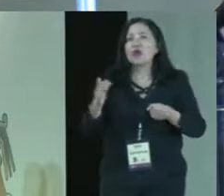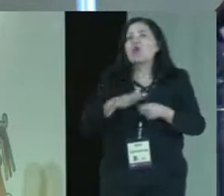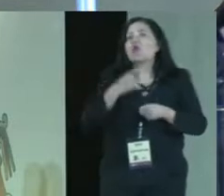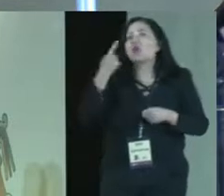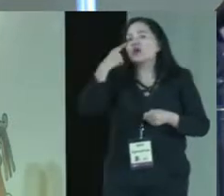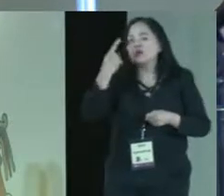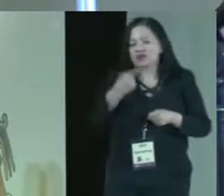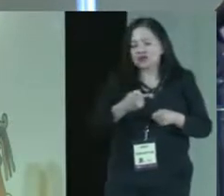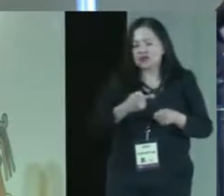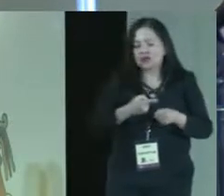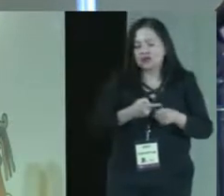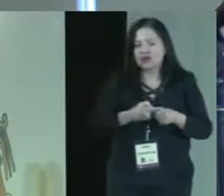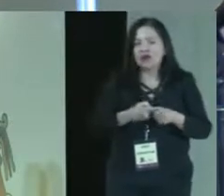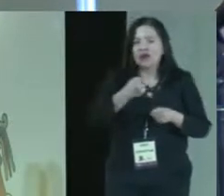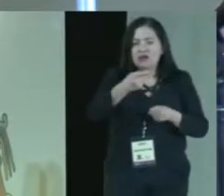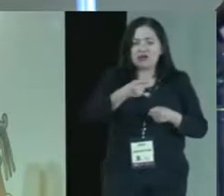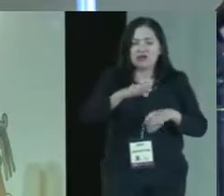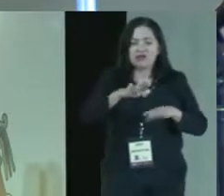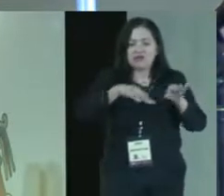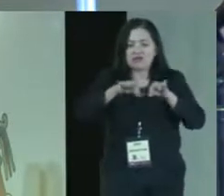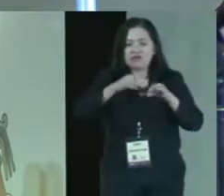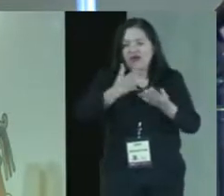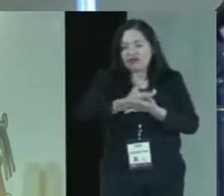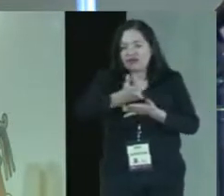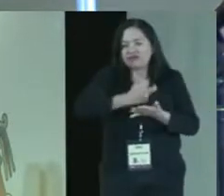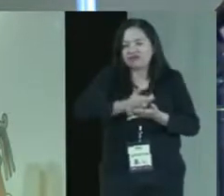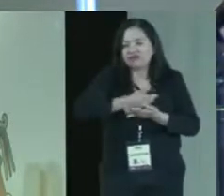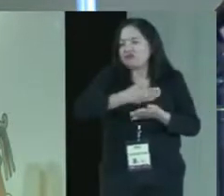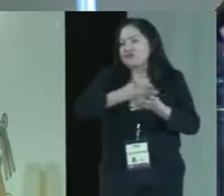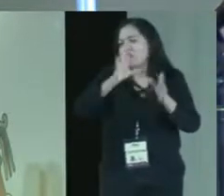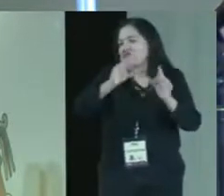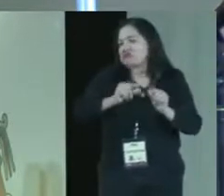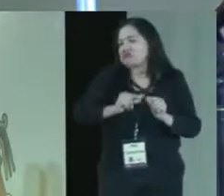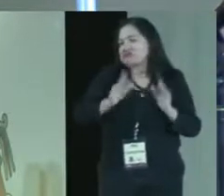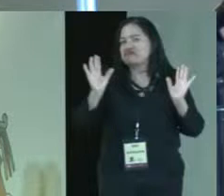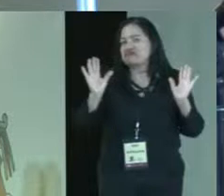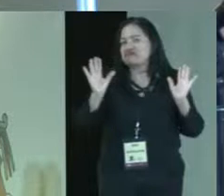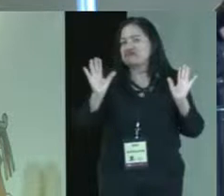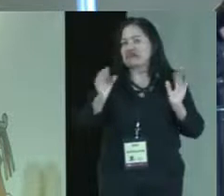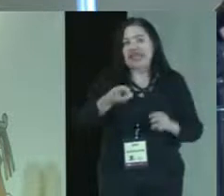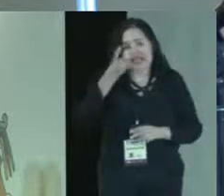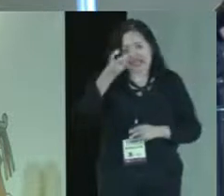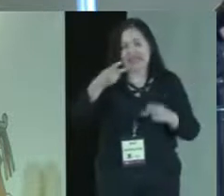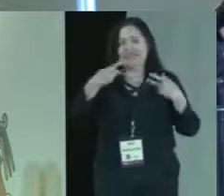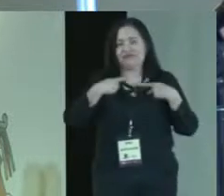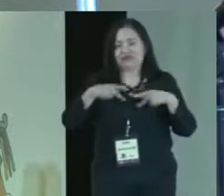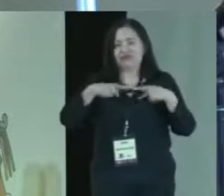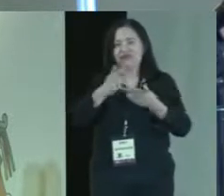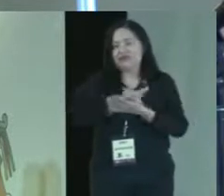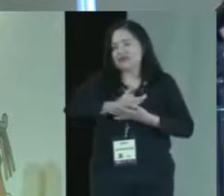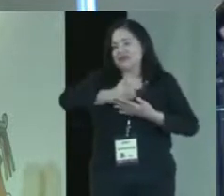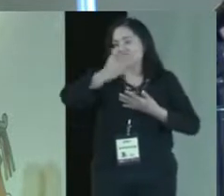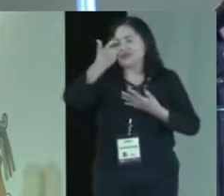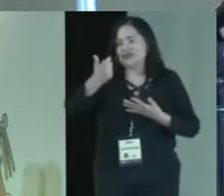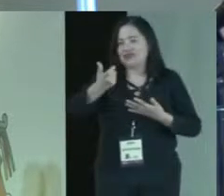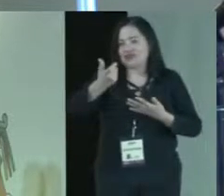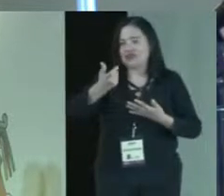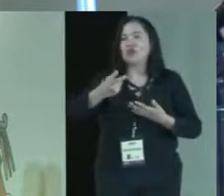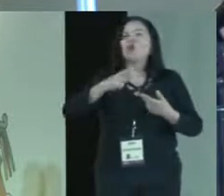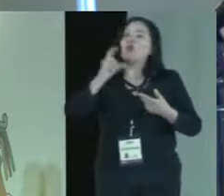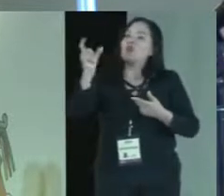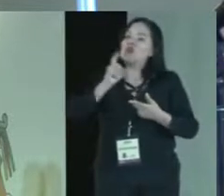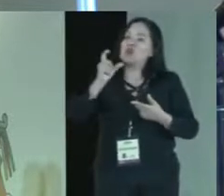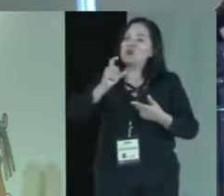del salario no reduce el empleo. Estos investigadores que están recibiendo el premio Nobel y demostraron que el aumento del